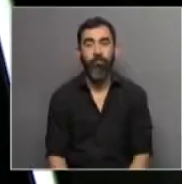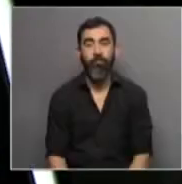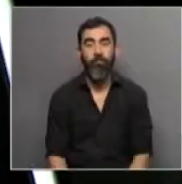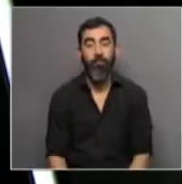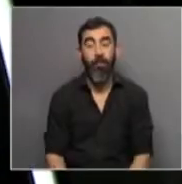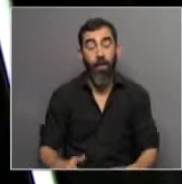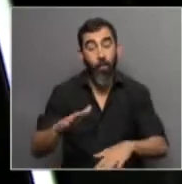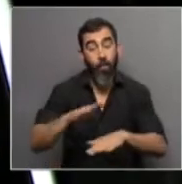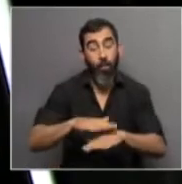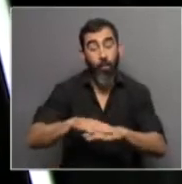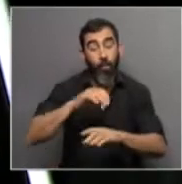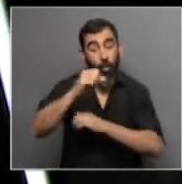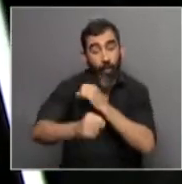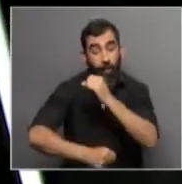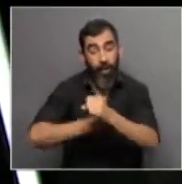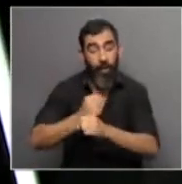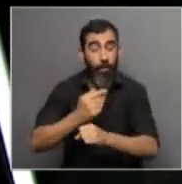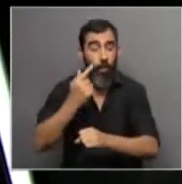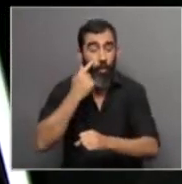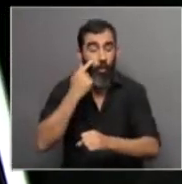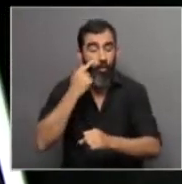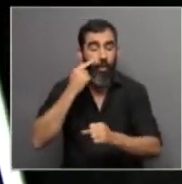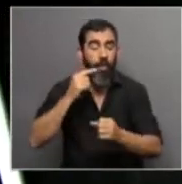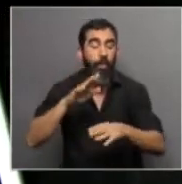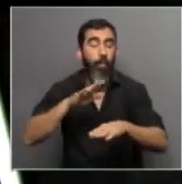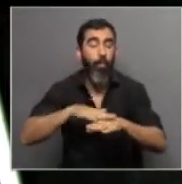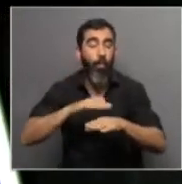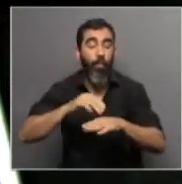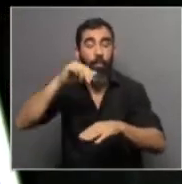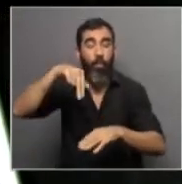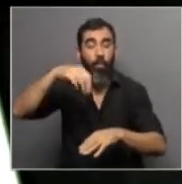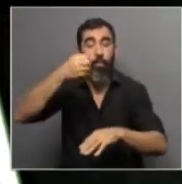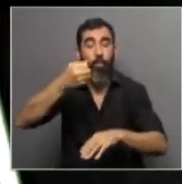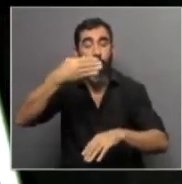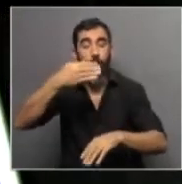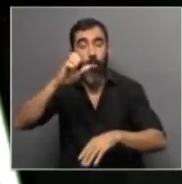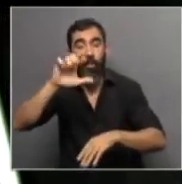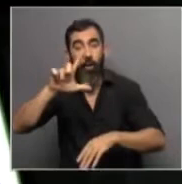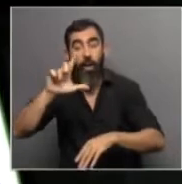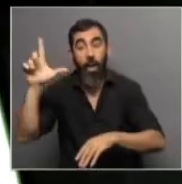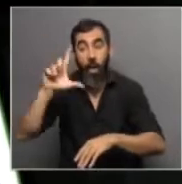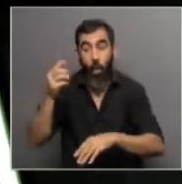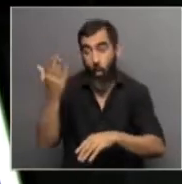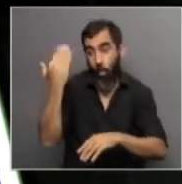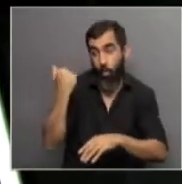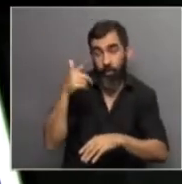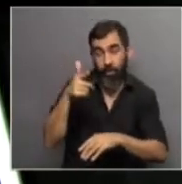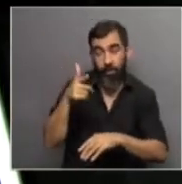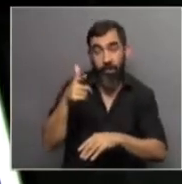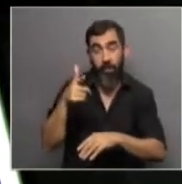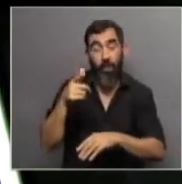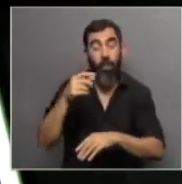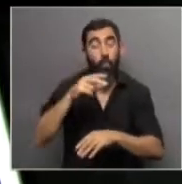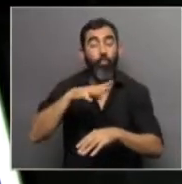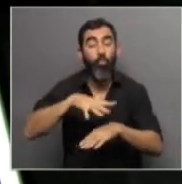A este momento del año se lo suele conocer como la temporada de los Nobel. A partir de este lunes que pasó, la Academia Sueca,